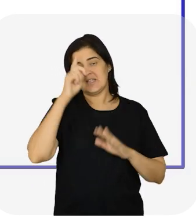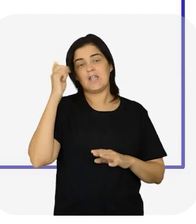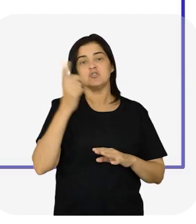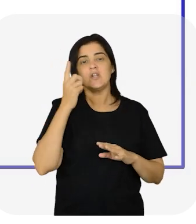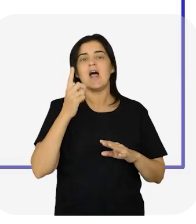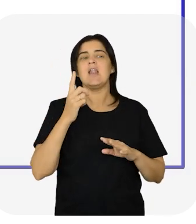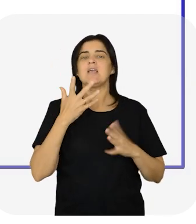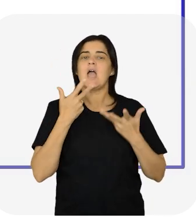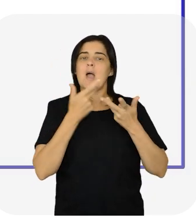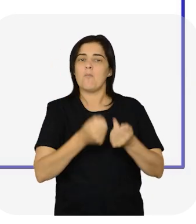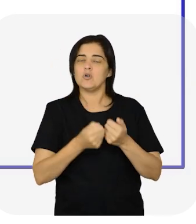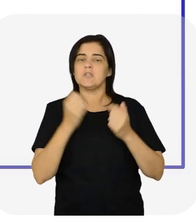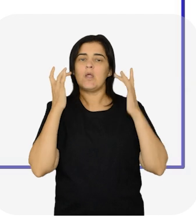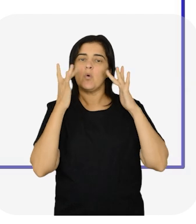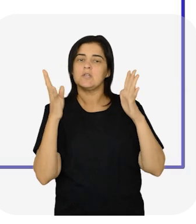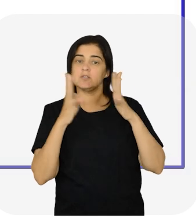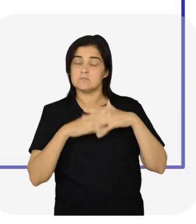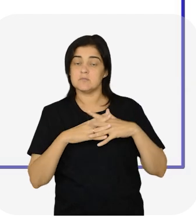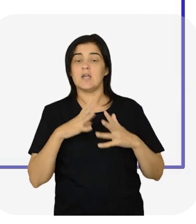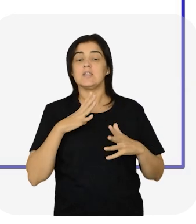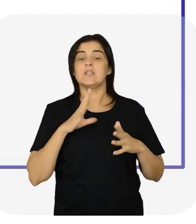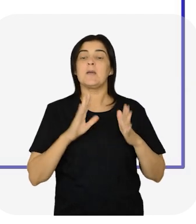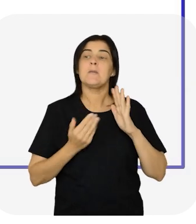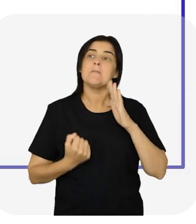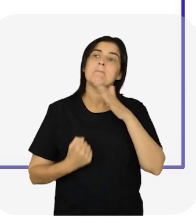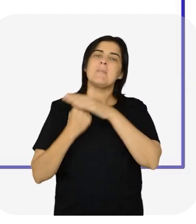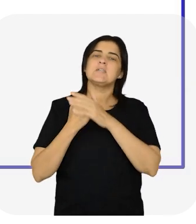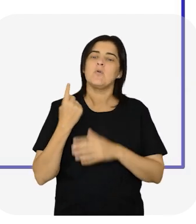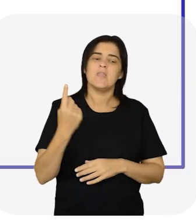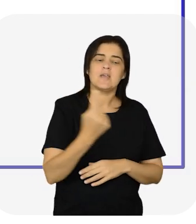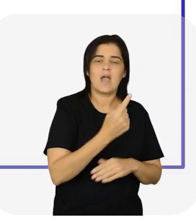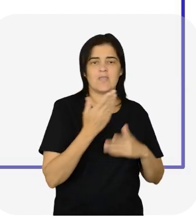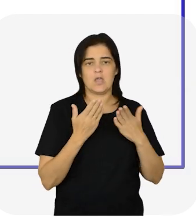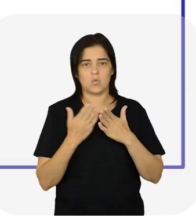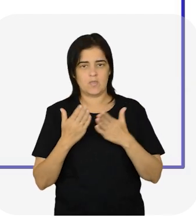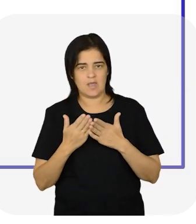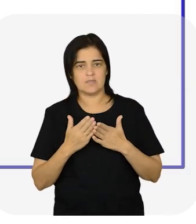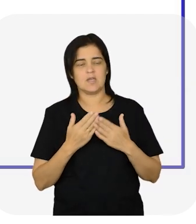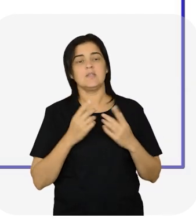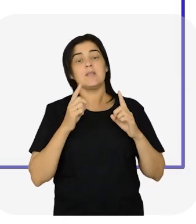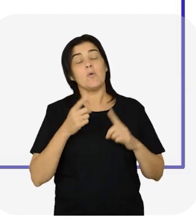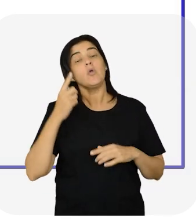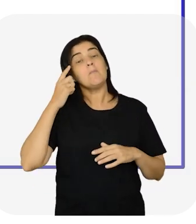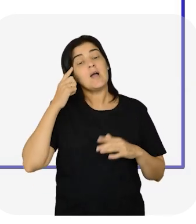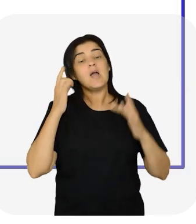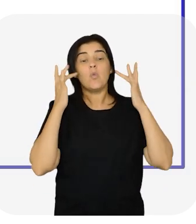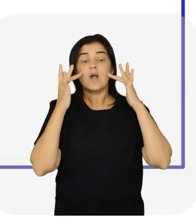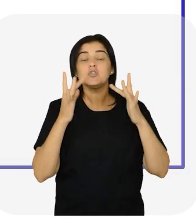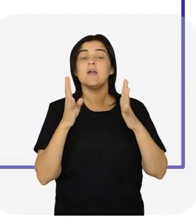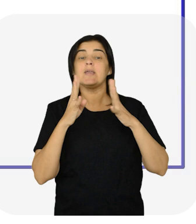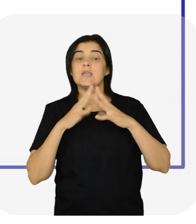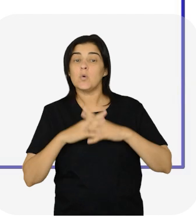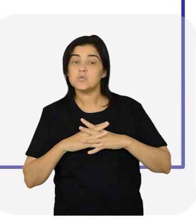educación inclusiva. Se plantea los logros máximos en cada estudiante y cuando pensamos en educación